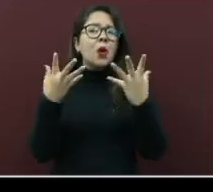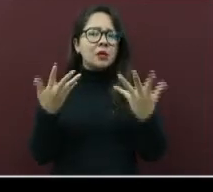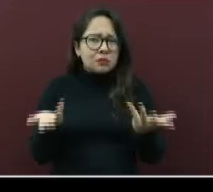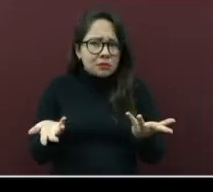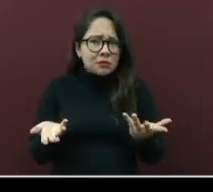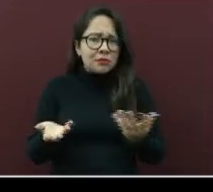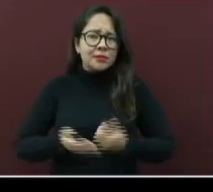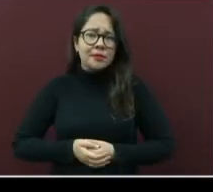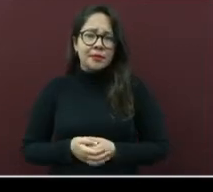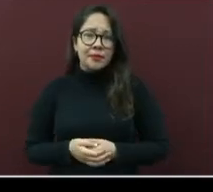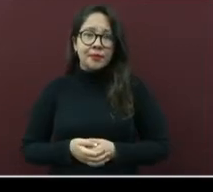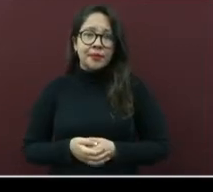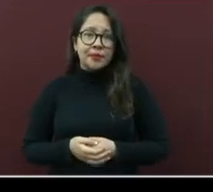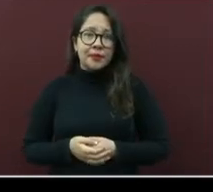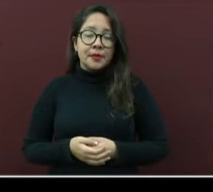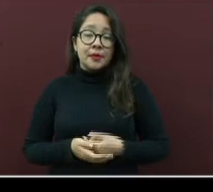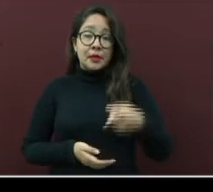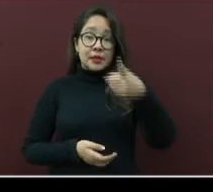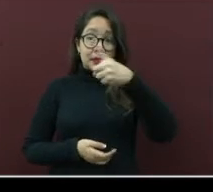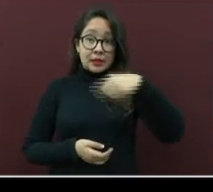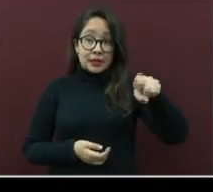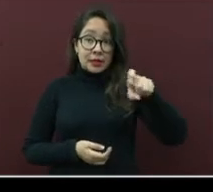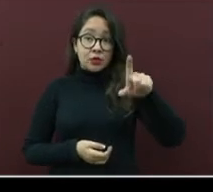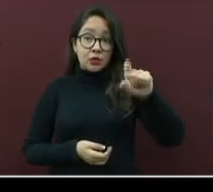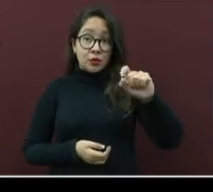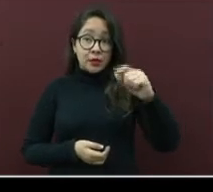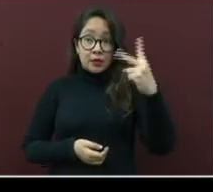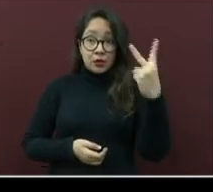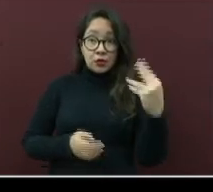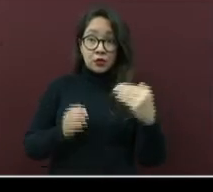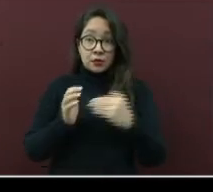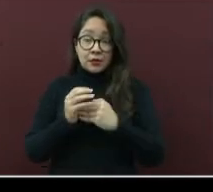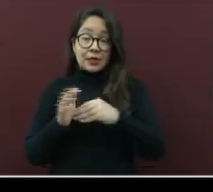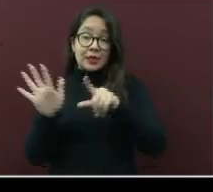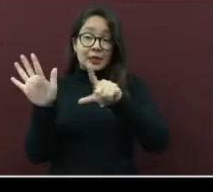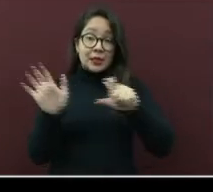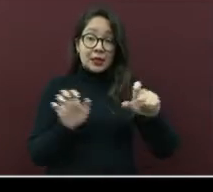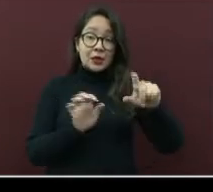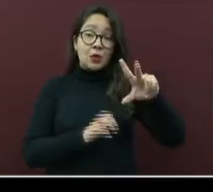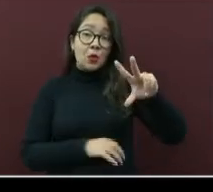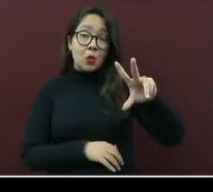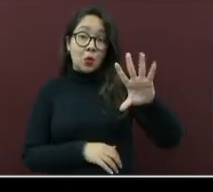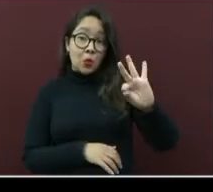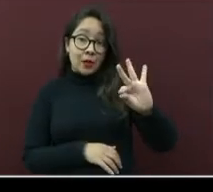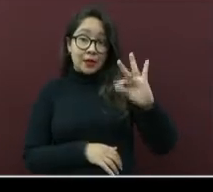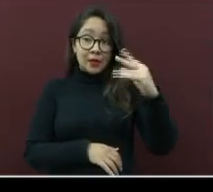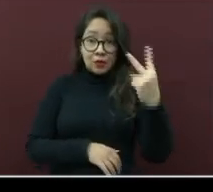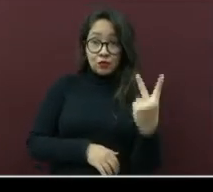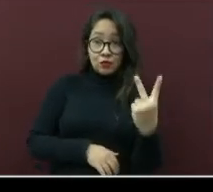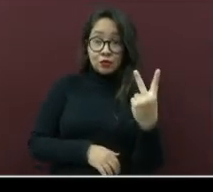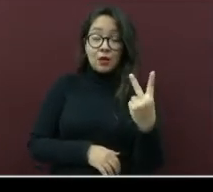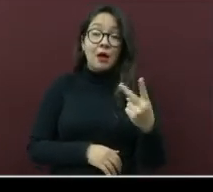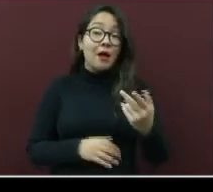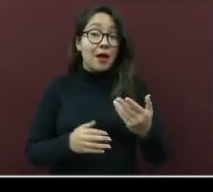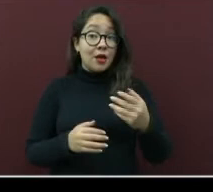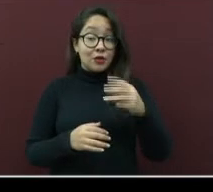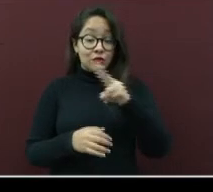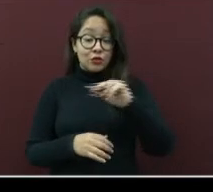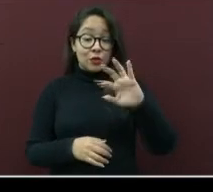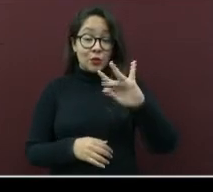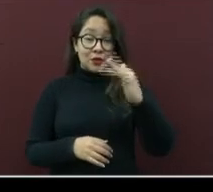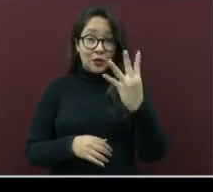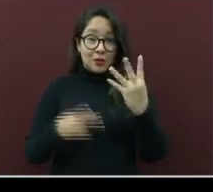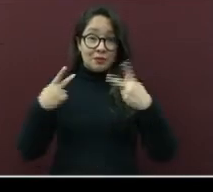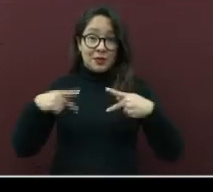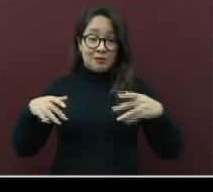el coronavirus son 122 mil 742 y ahora 254 de